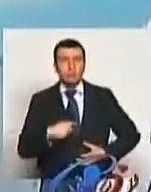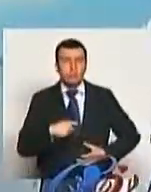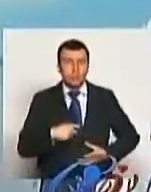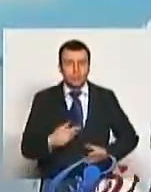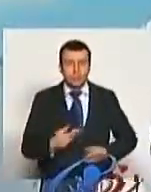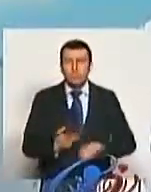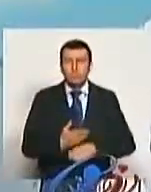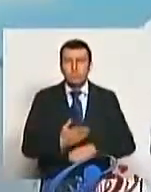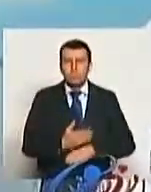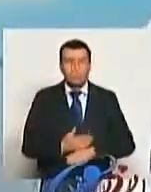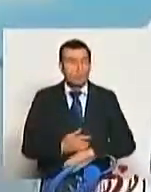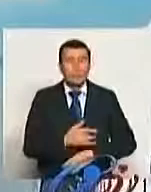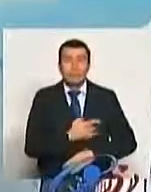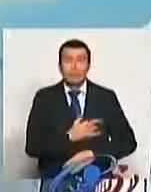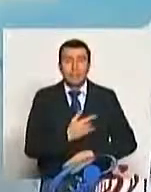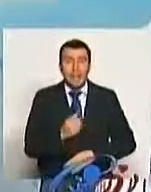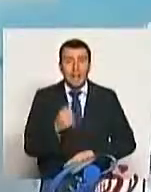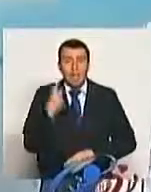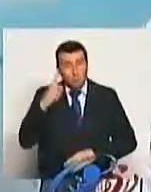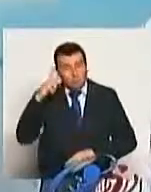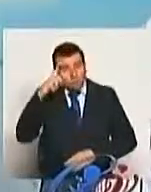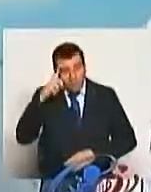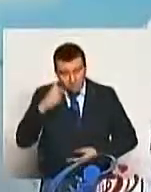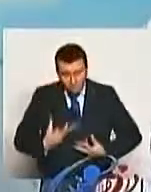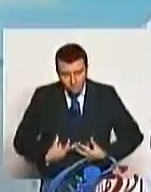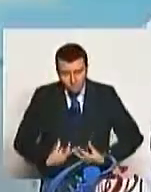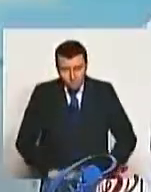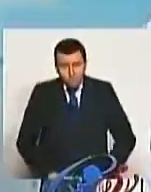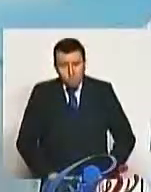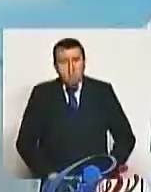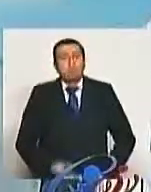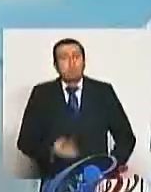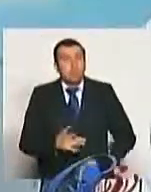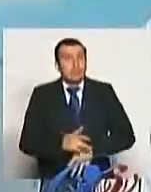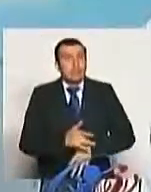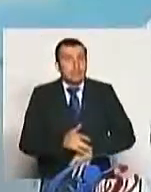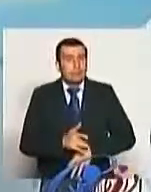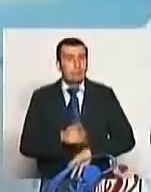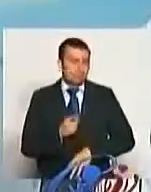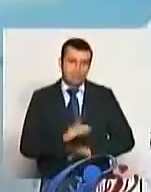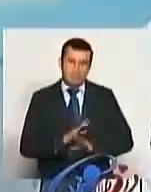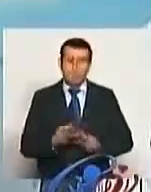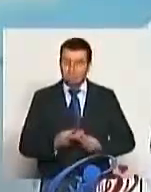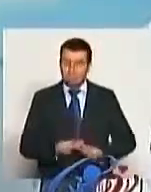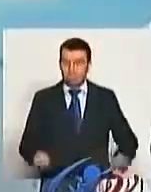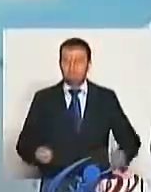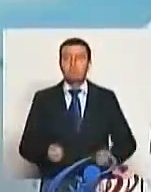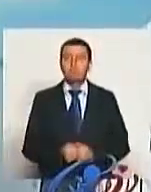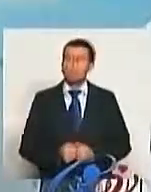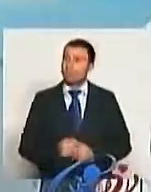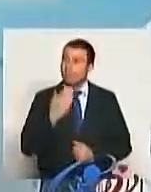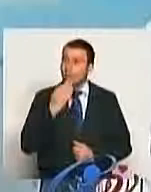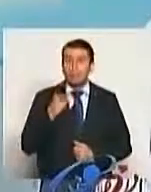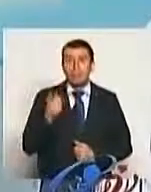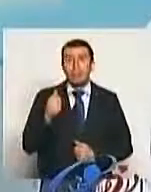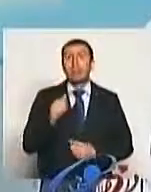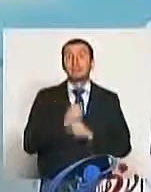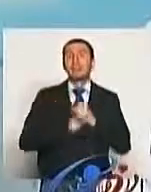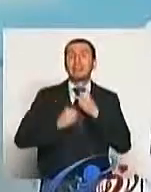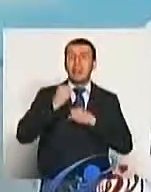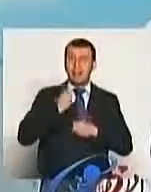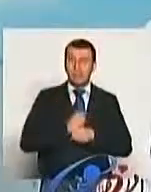vesical, sentía que le salía algo por la vagina. También tiene el antecedente de hacía 10 años que le habían realizado